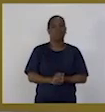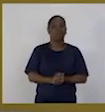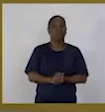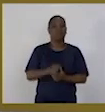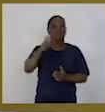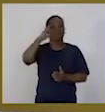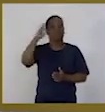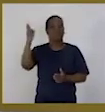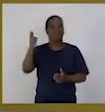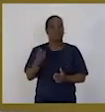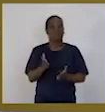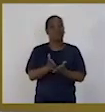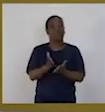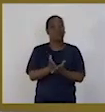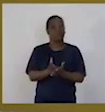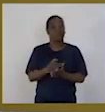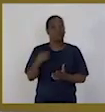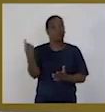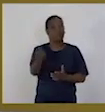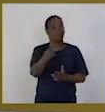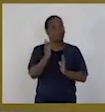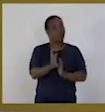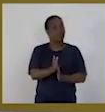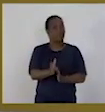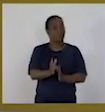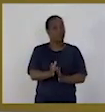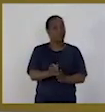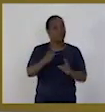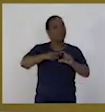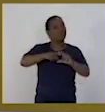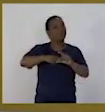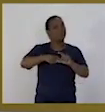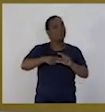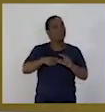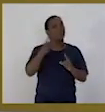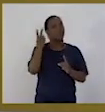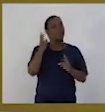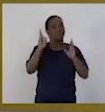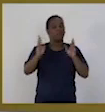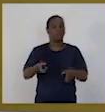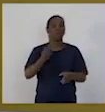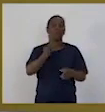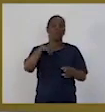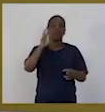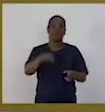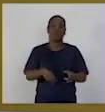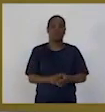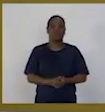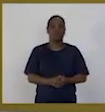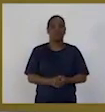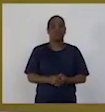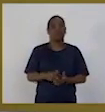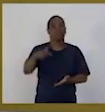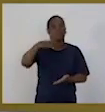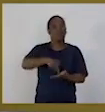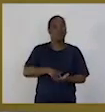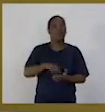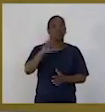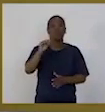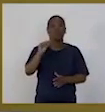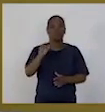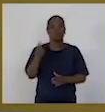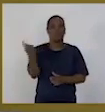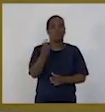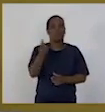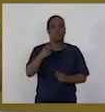que estas clases nuestras son de sistematización de los contenidos para el segundo corte evaluativo, y estaríamos hablando del primer